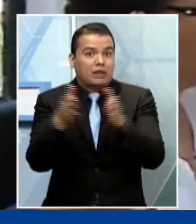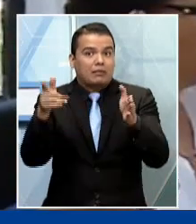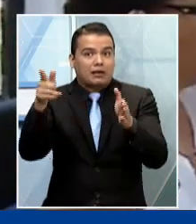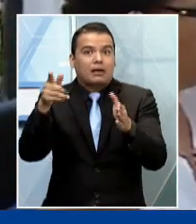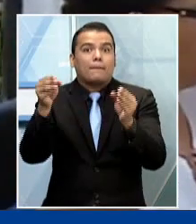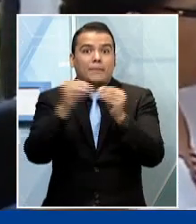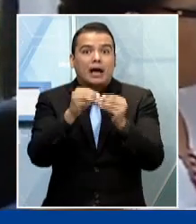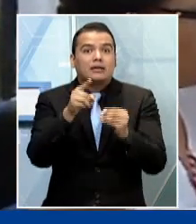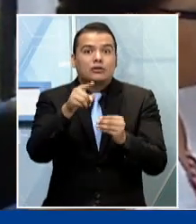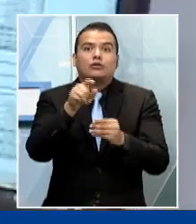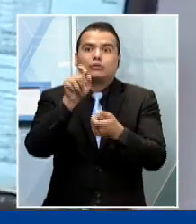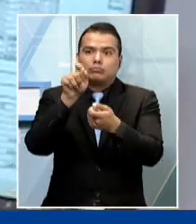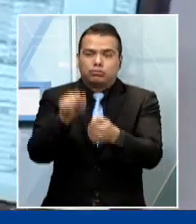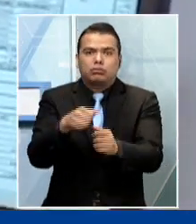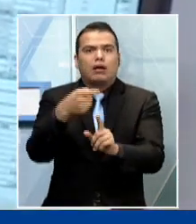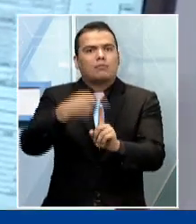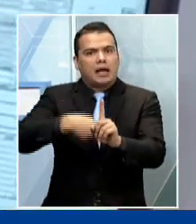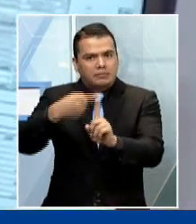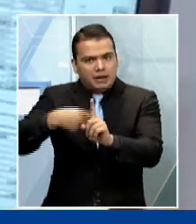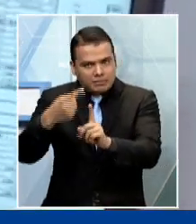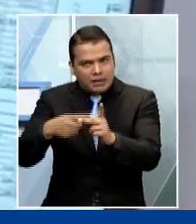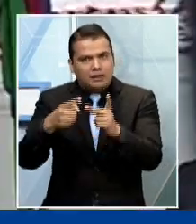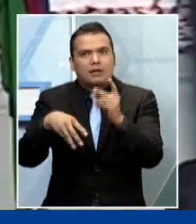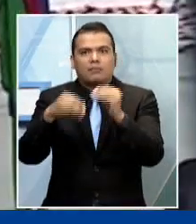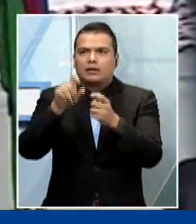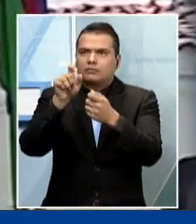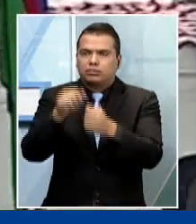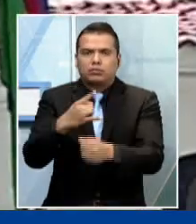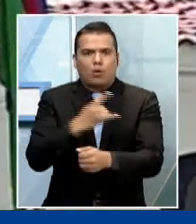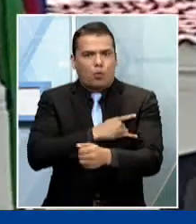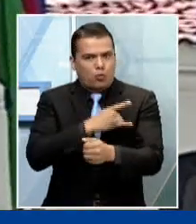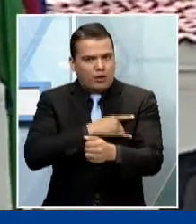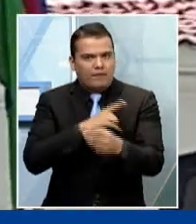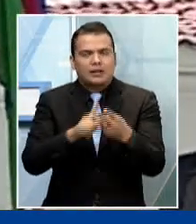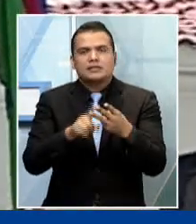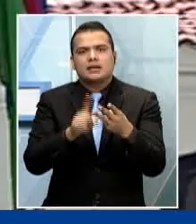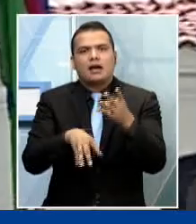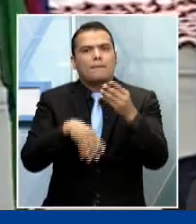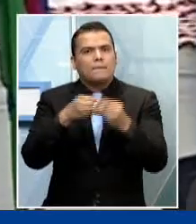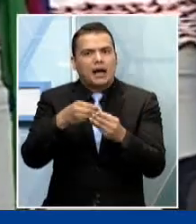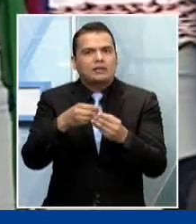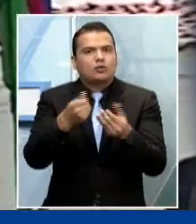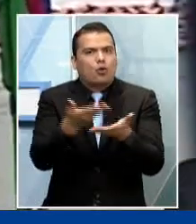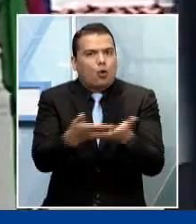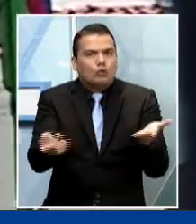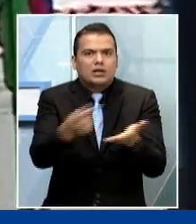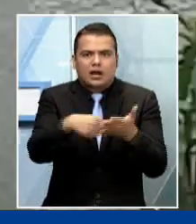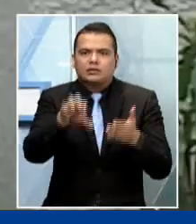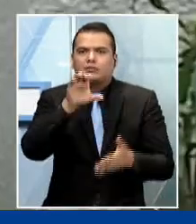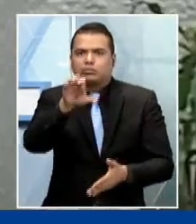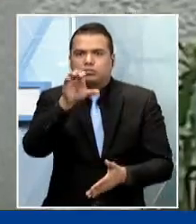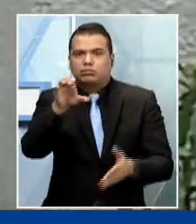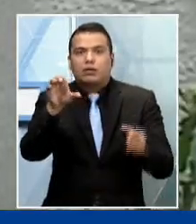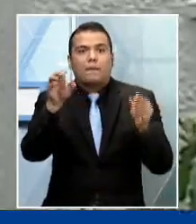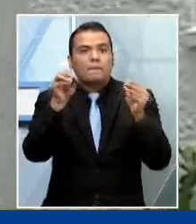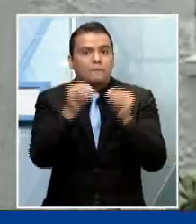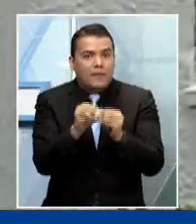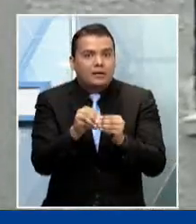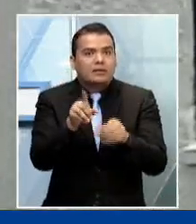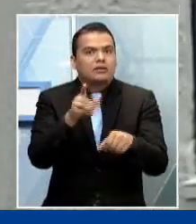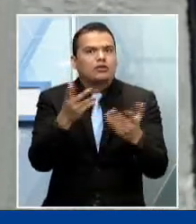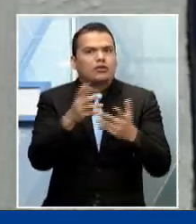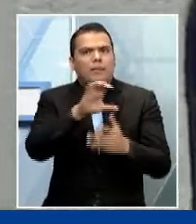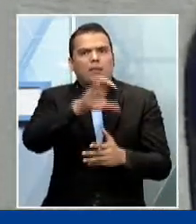una institución de educación superior en Estados Unidos o Alemania. Además, recibirá recursos que cubrirán los costos de la